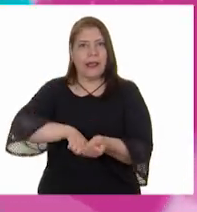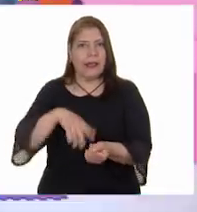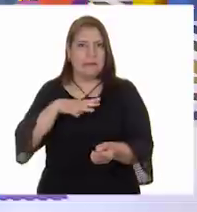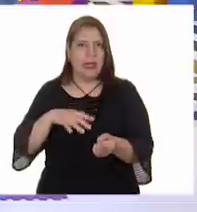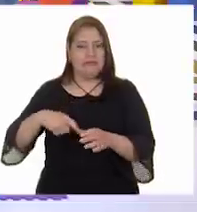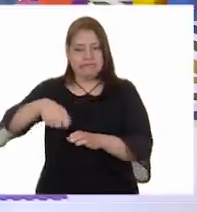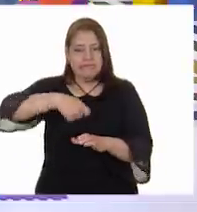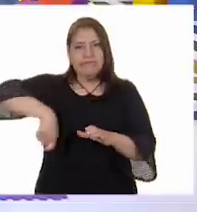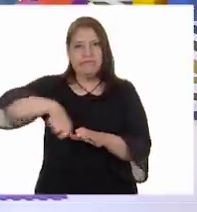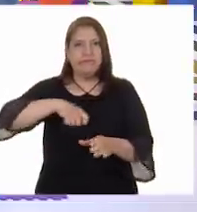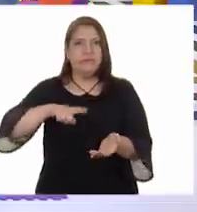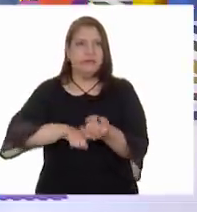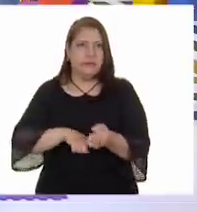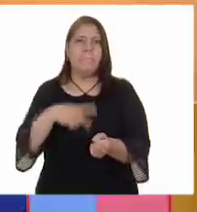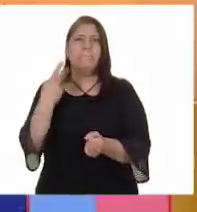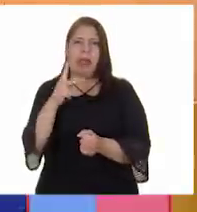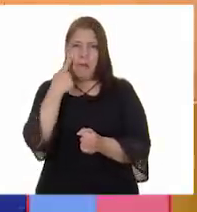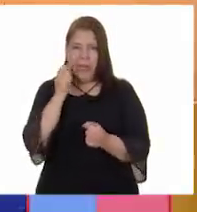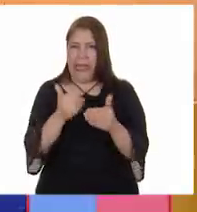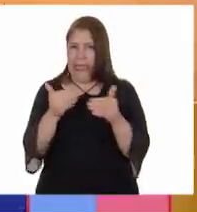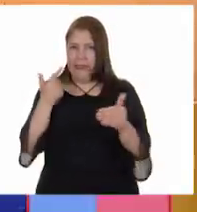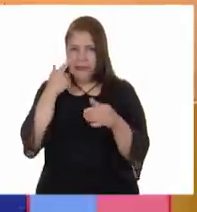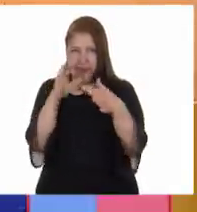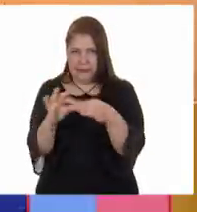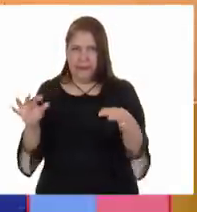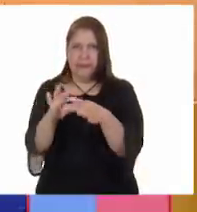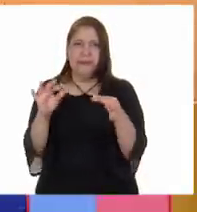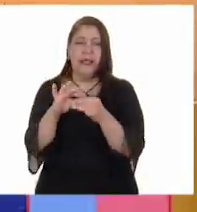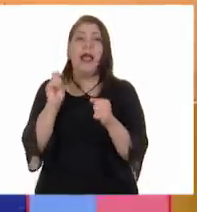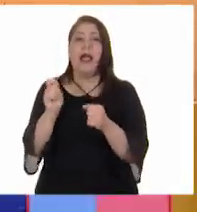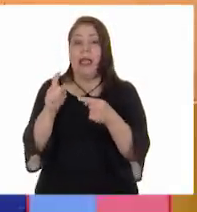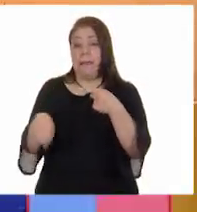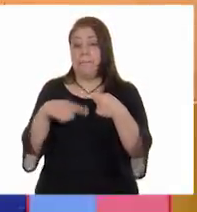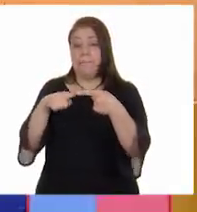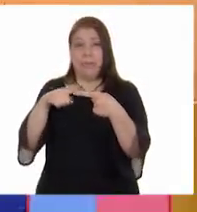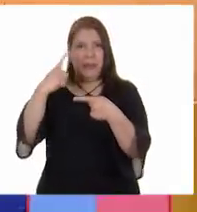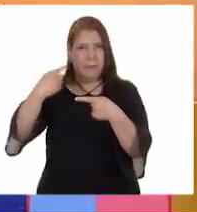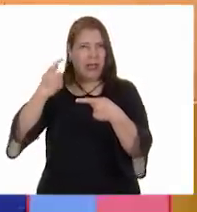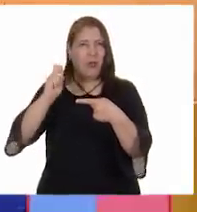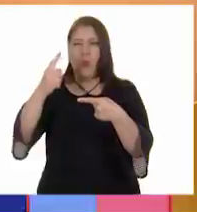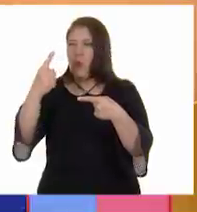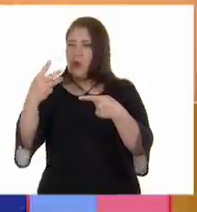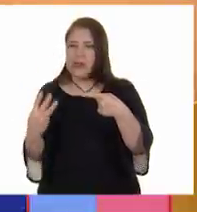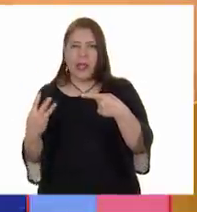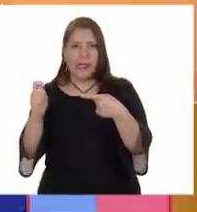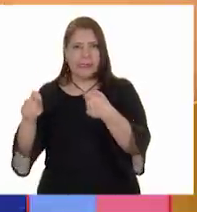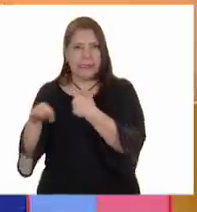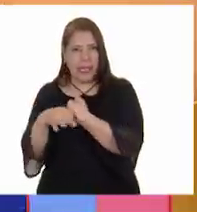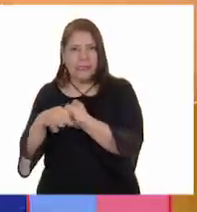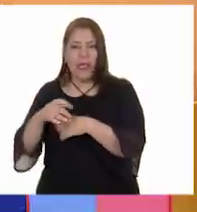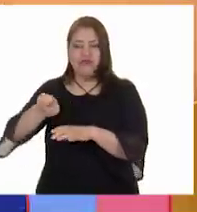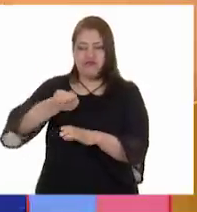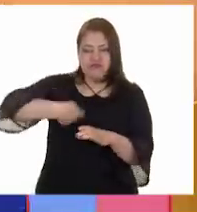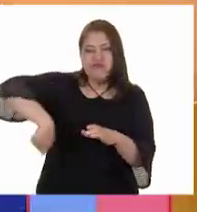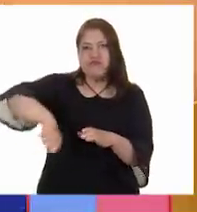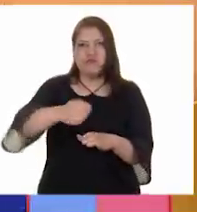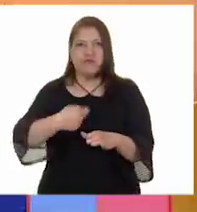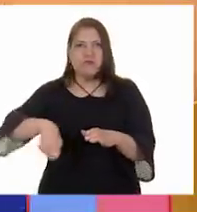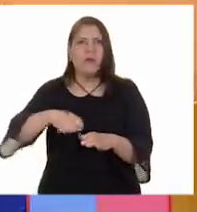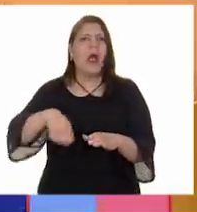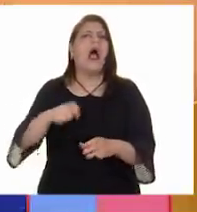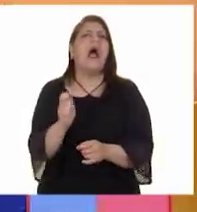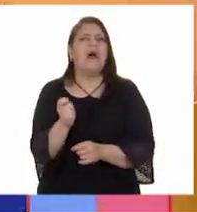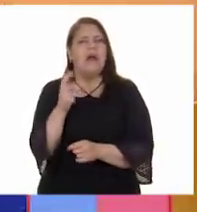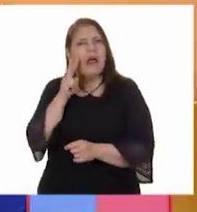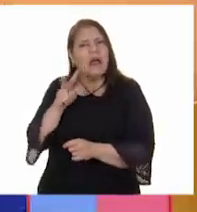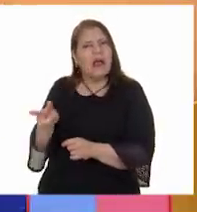pero vamos adelantándonos un poquito. Cuando en la primera mezcla solo agregaron el tercio de taza y lo empezaron a mezclar, ¿cómo se